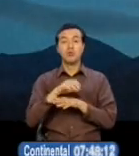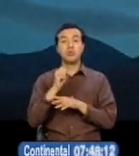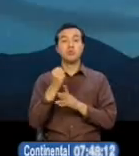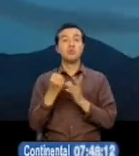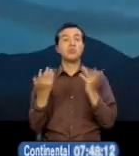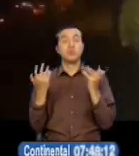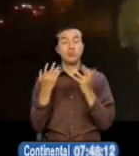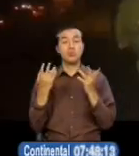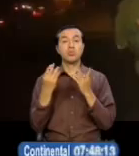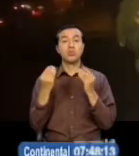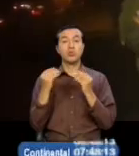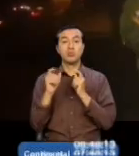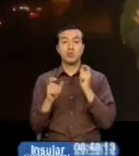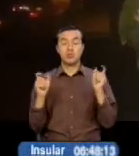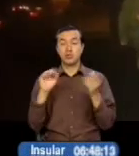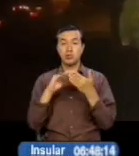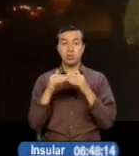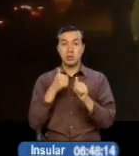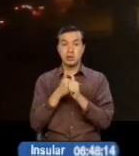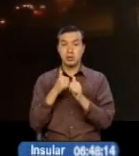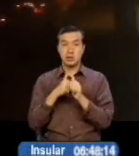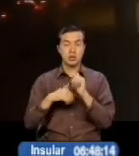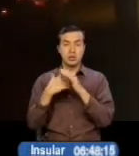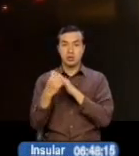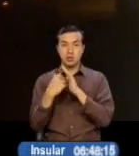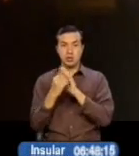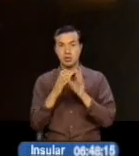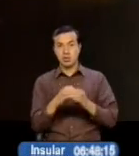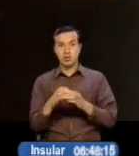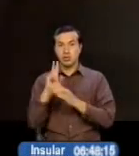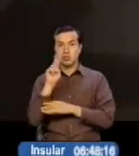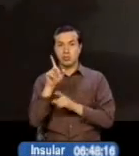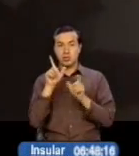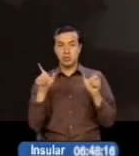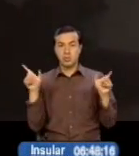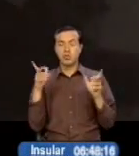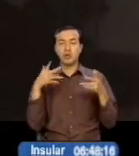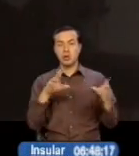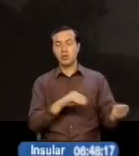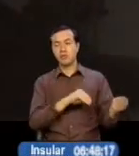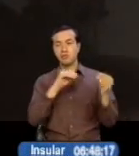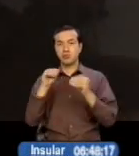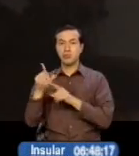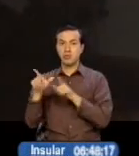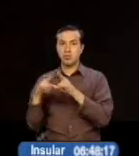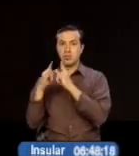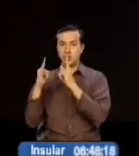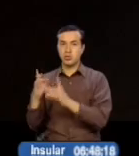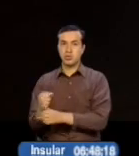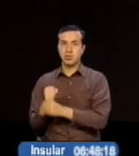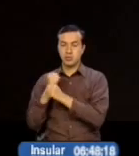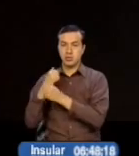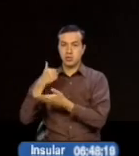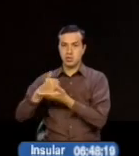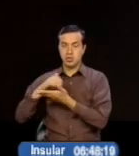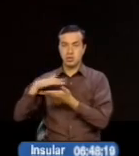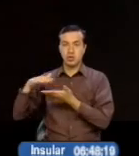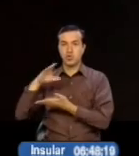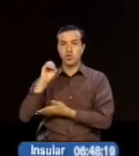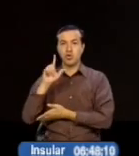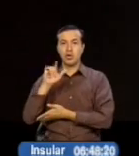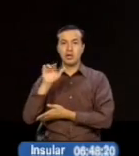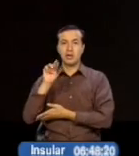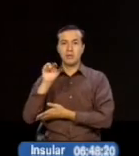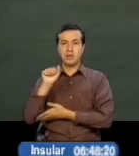que ha obligado a la evacuación de comunidades aledañas al cráter. Más de 2.000 personas fueron trasladadas a albergues en la capital del estado de Colima.